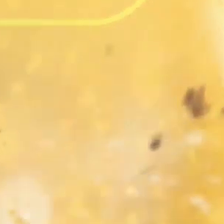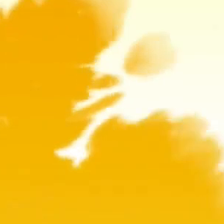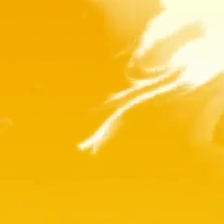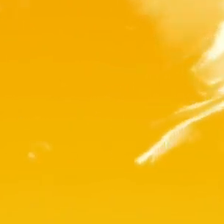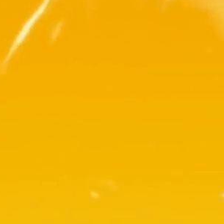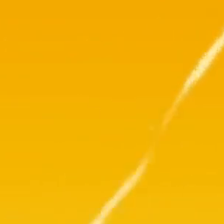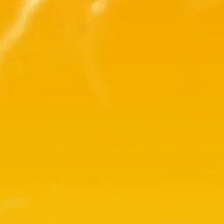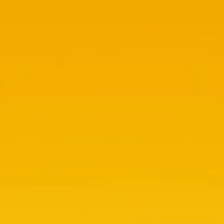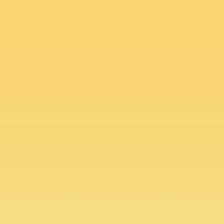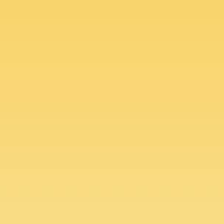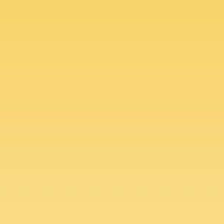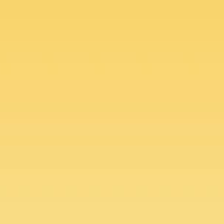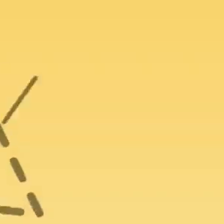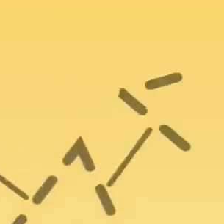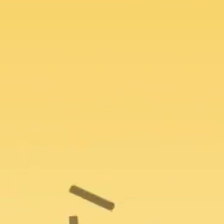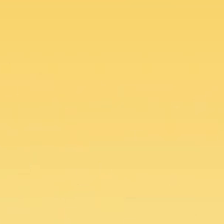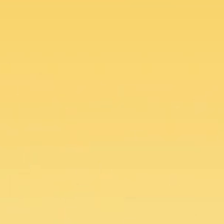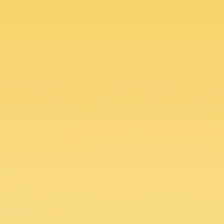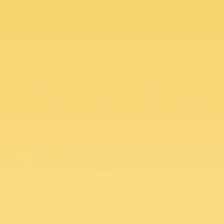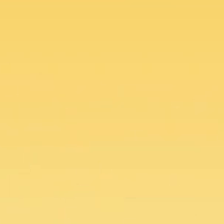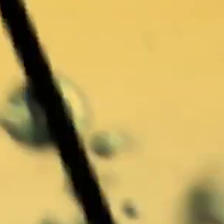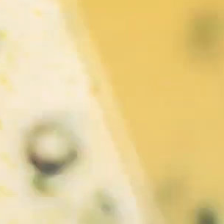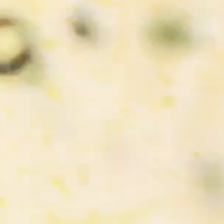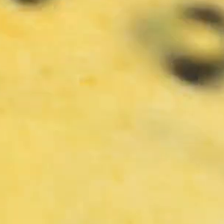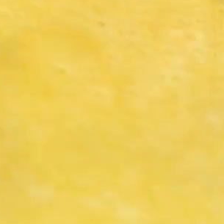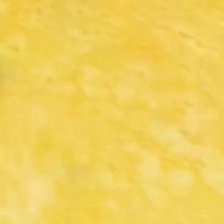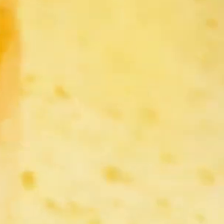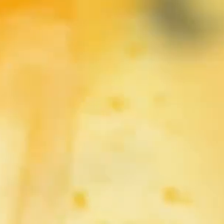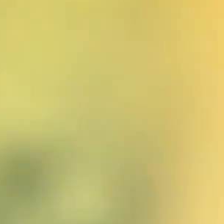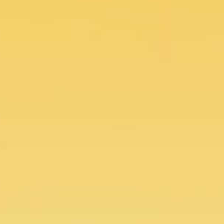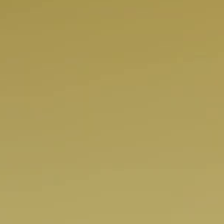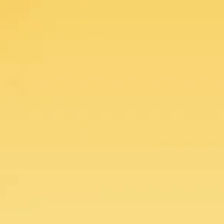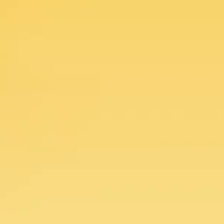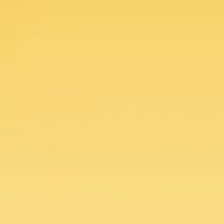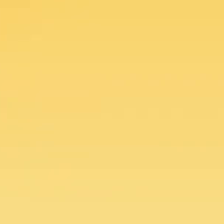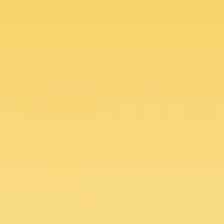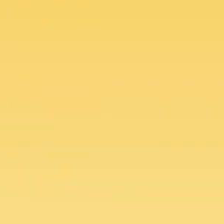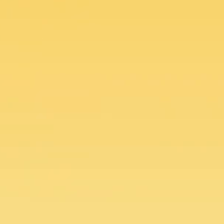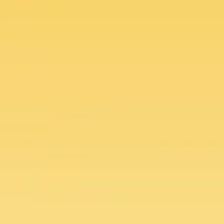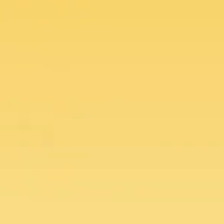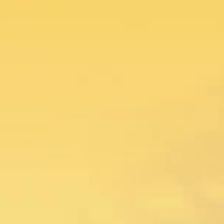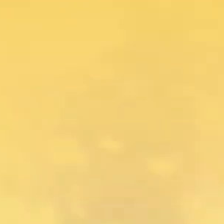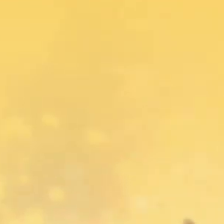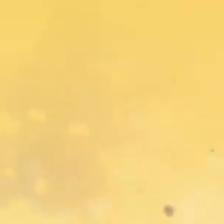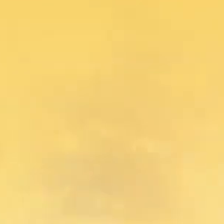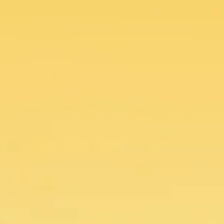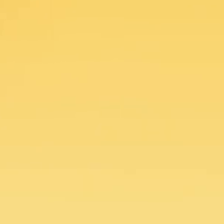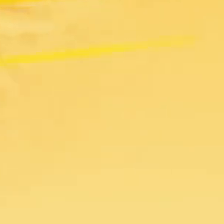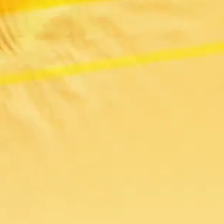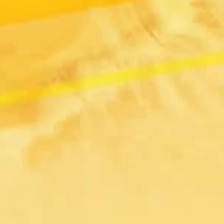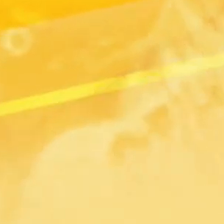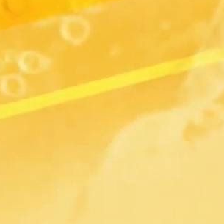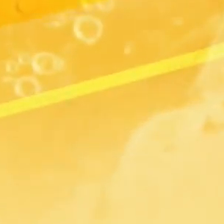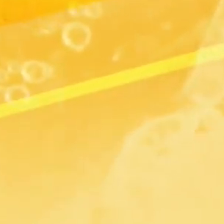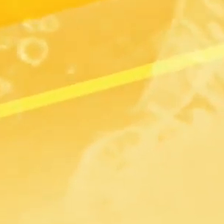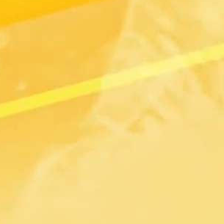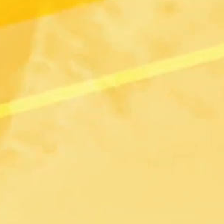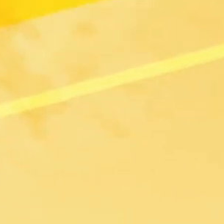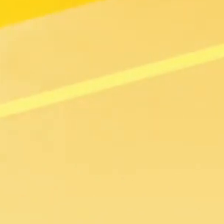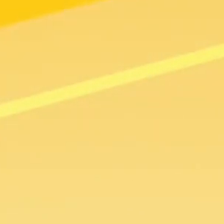Solari investigó amplia y minuciosamente la historia de este primer mundial de fútbol del que Uruguay fue anfitrión para crear una saga que combina ficción